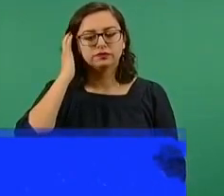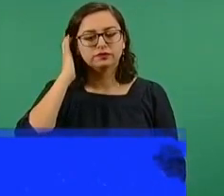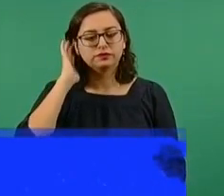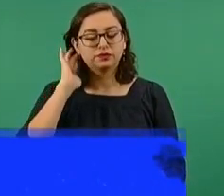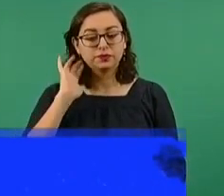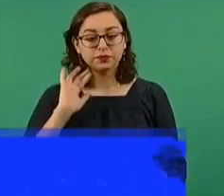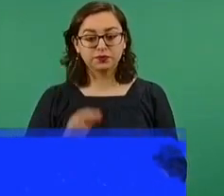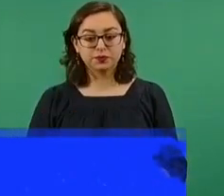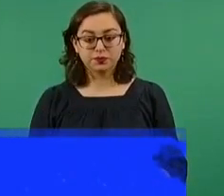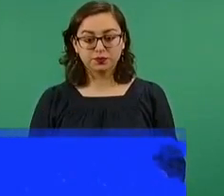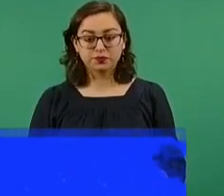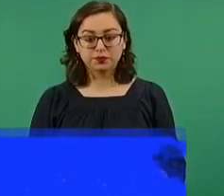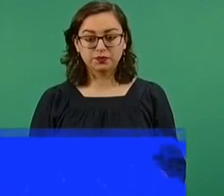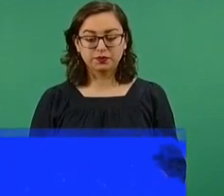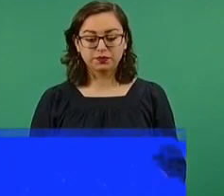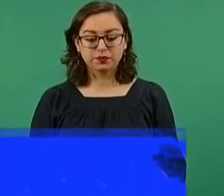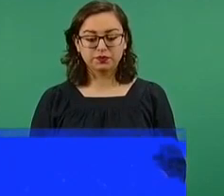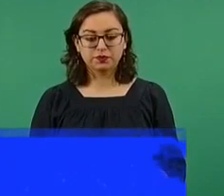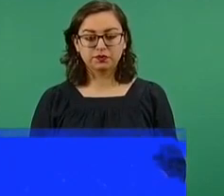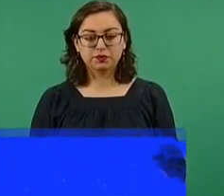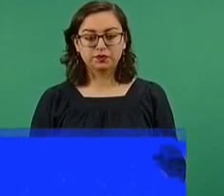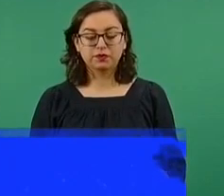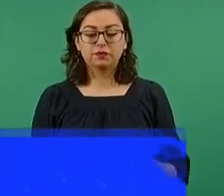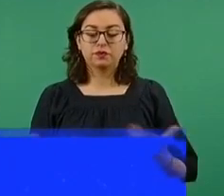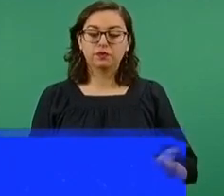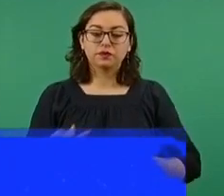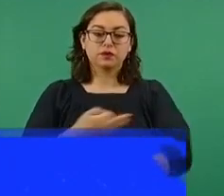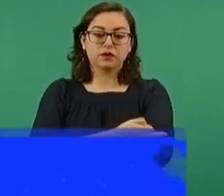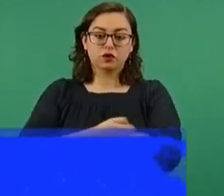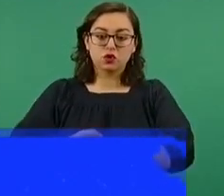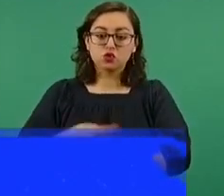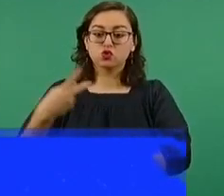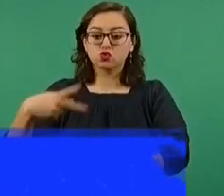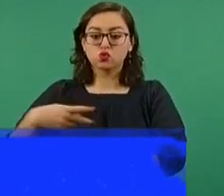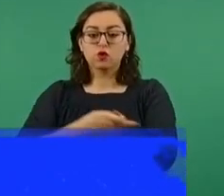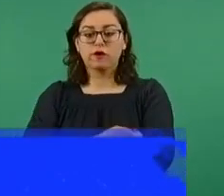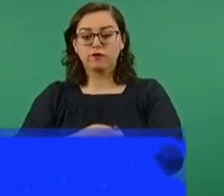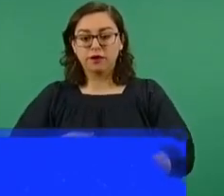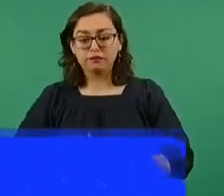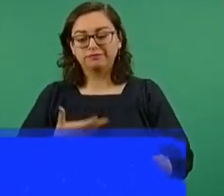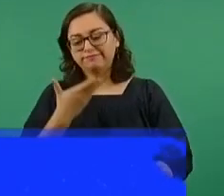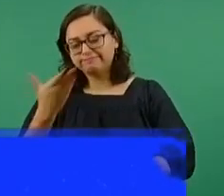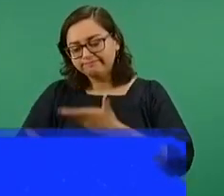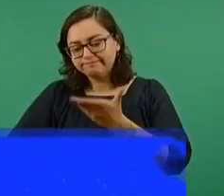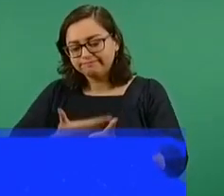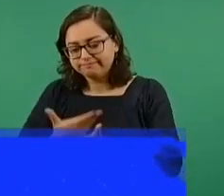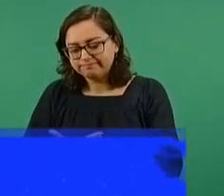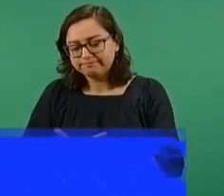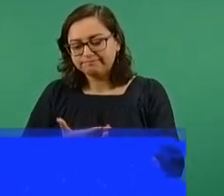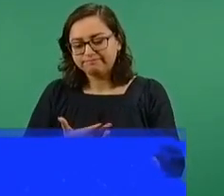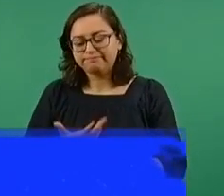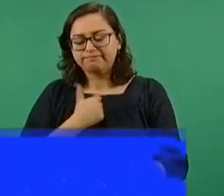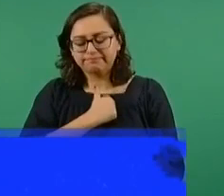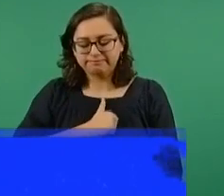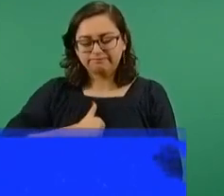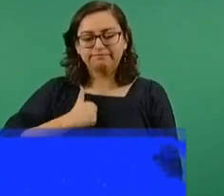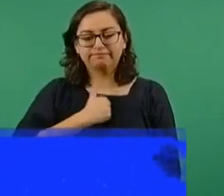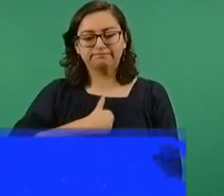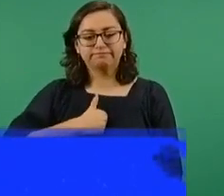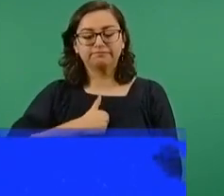y enviar nuestro pésame a los familiares y acompañado del pésame también